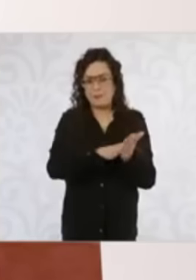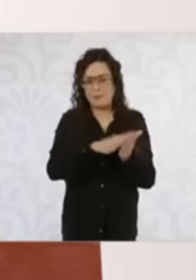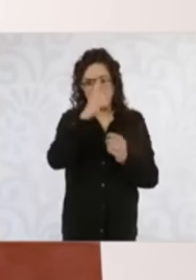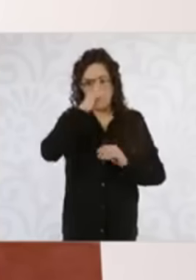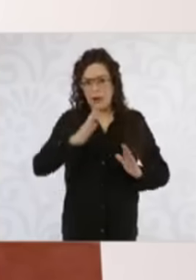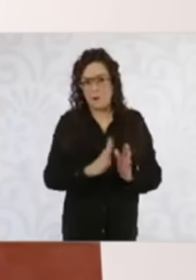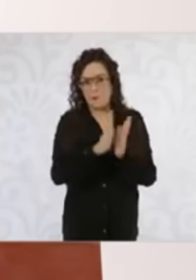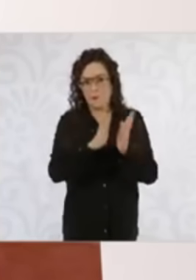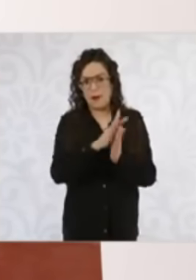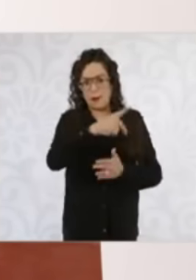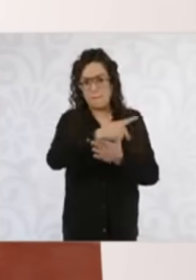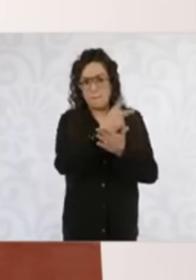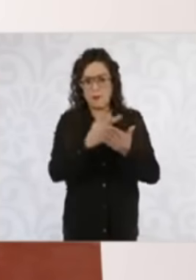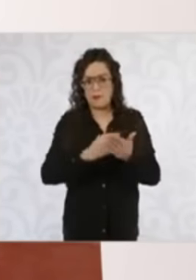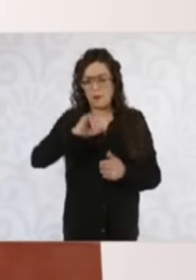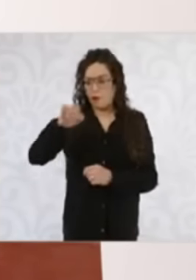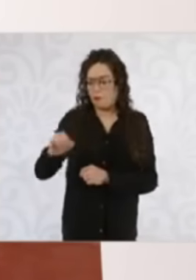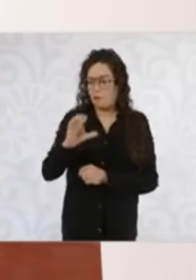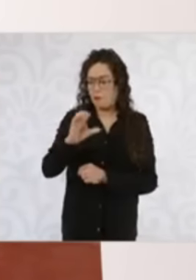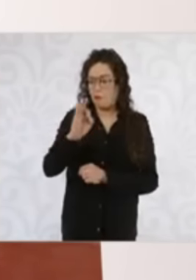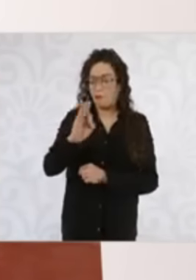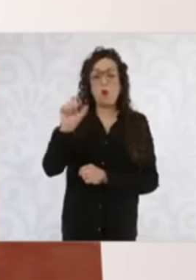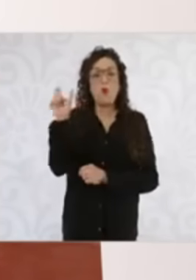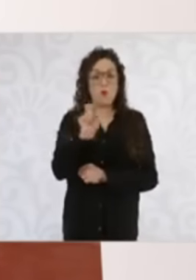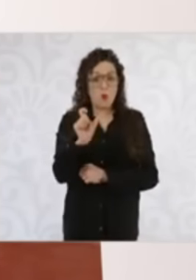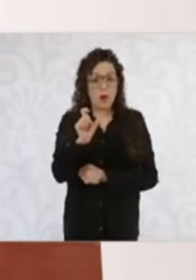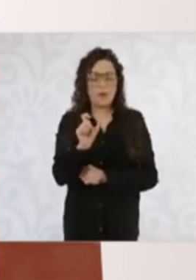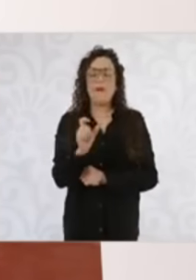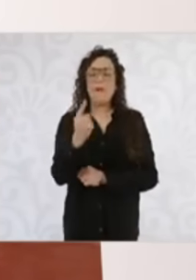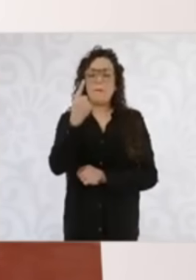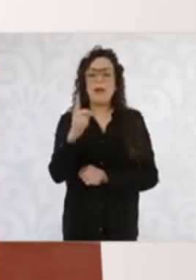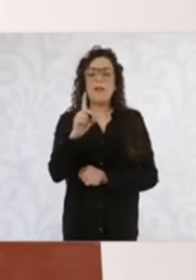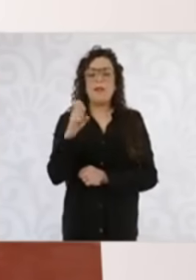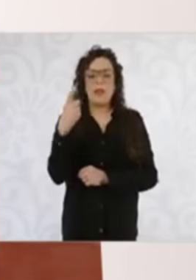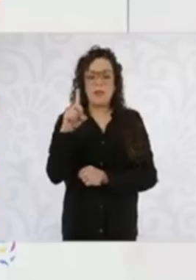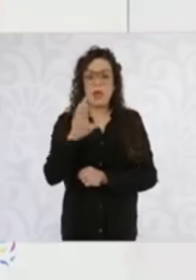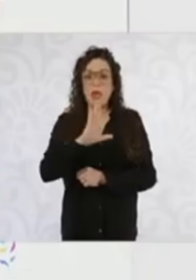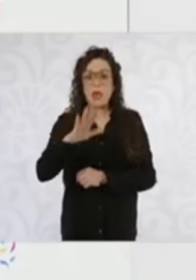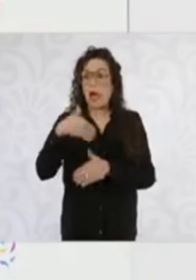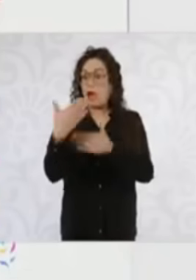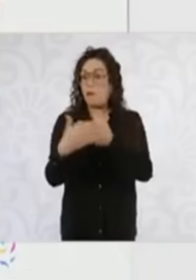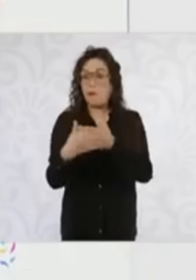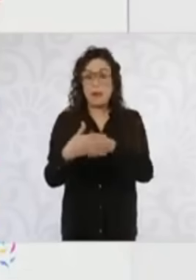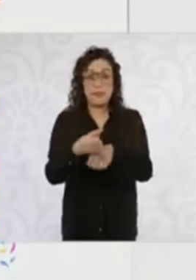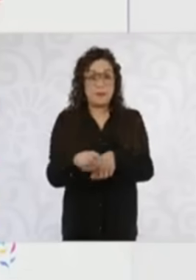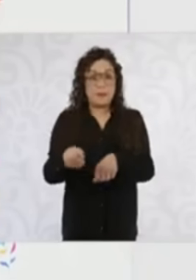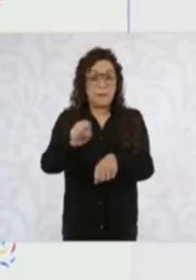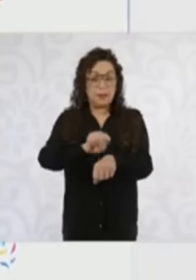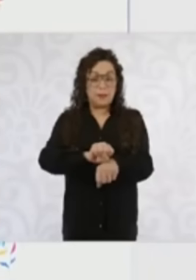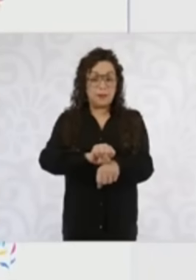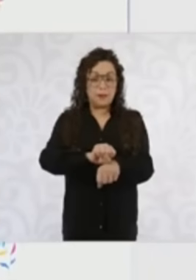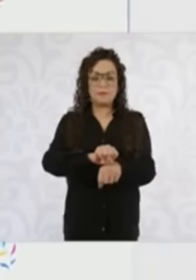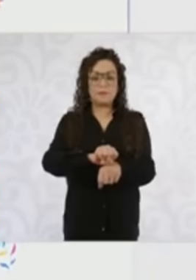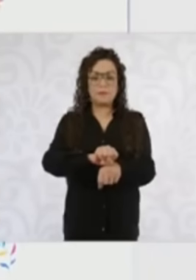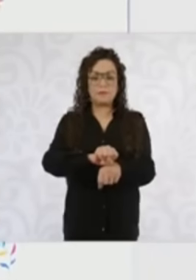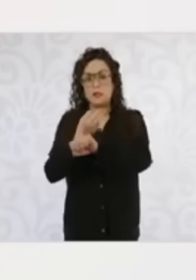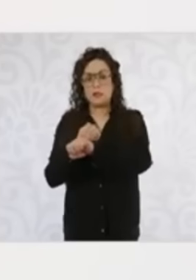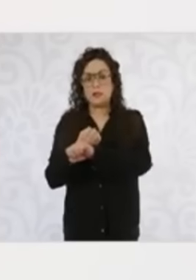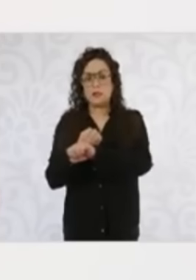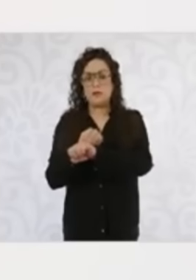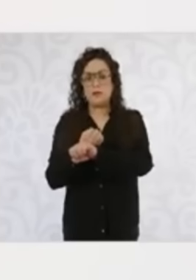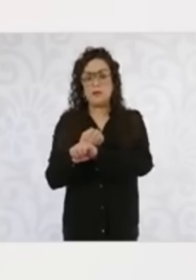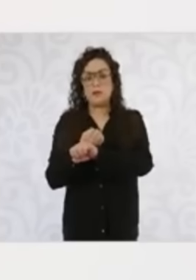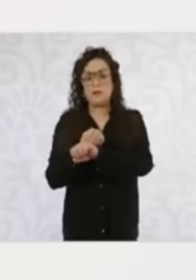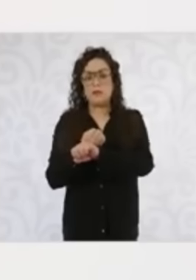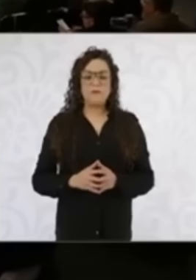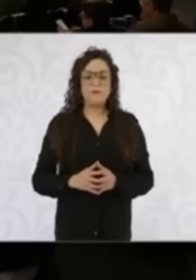el 1 de diciembre, ya es la próxima semana. Para que todas y todos lo sepan, estar